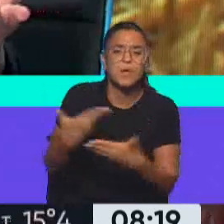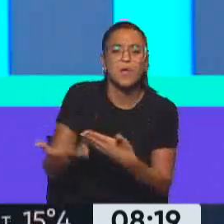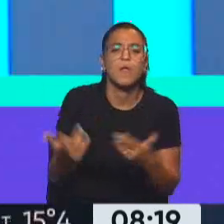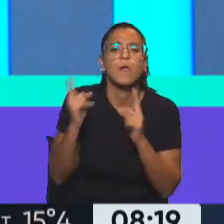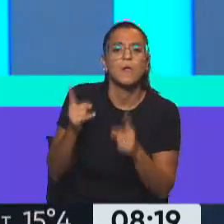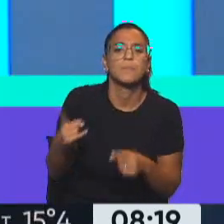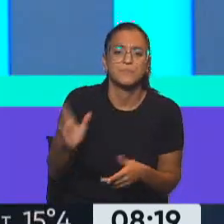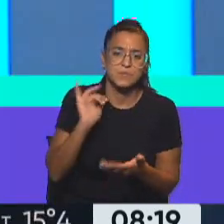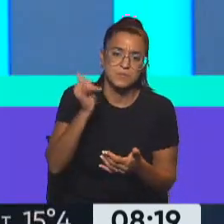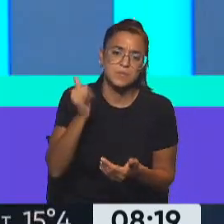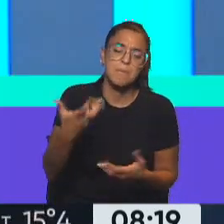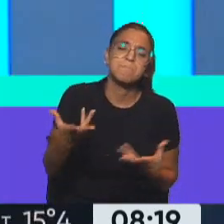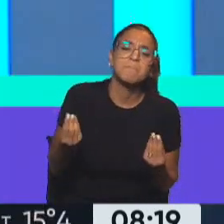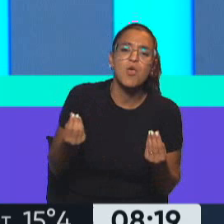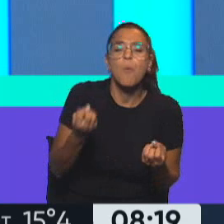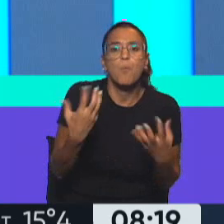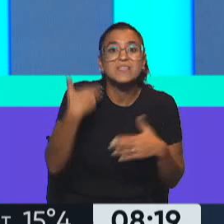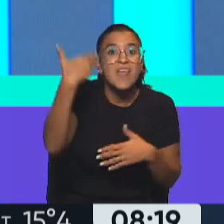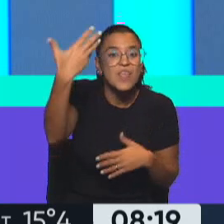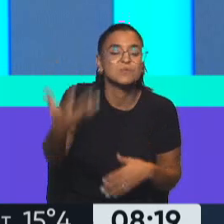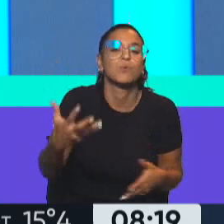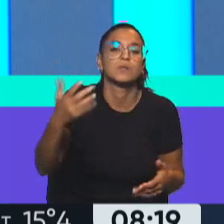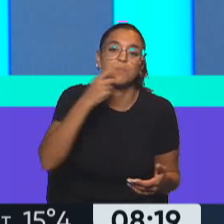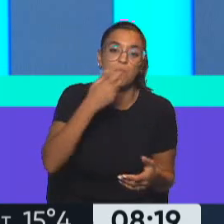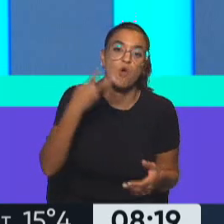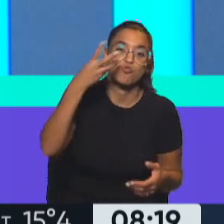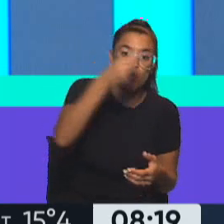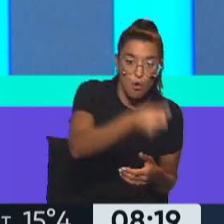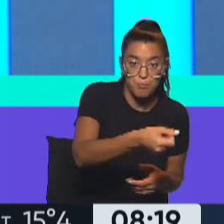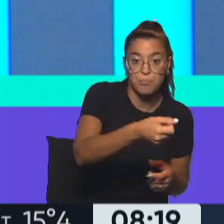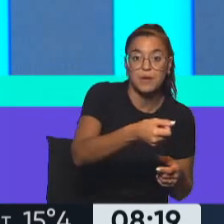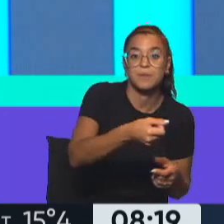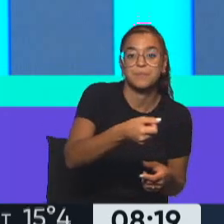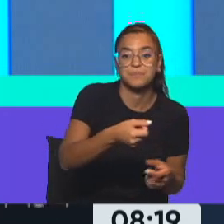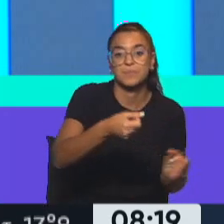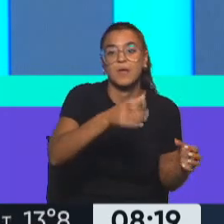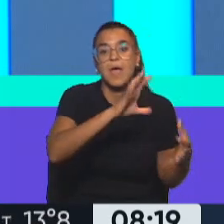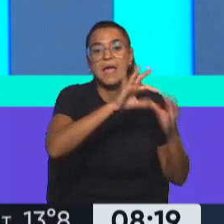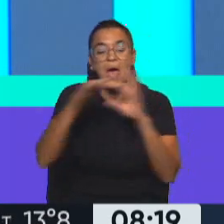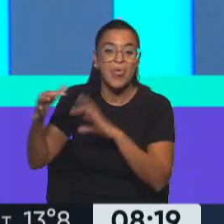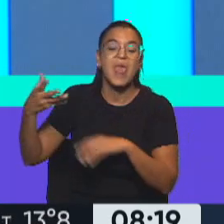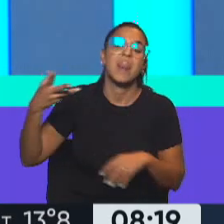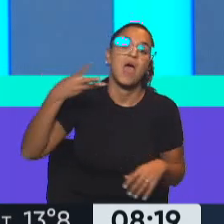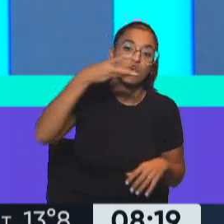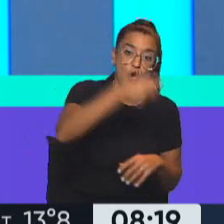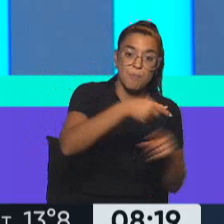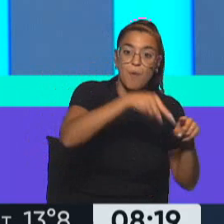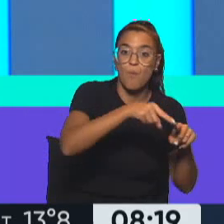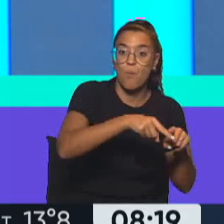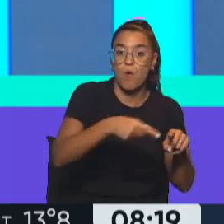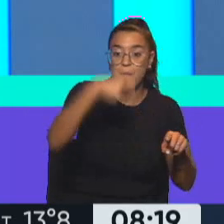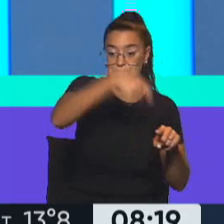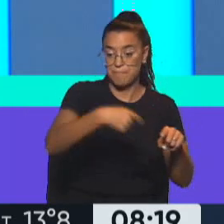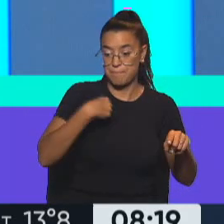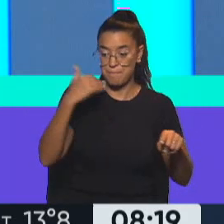que indirectamente sean afectados, ¿no? Porque claro, los que compran, les compran en la cadena, ¿no?, a los productores de materia prima y dicen, bueno, nos van a